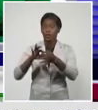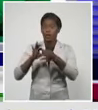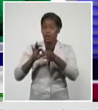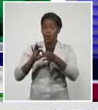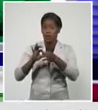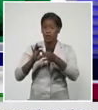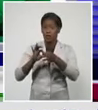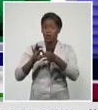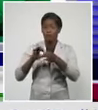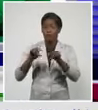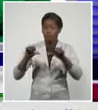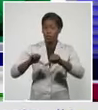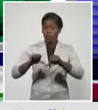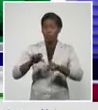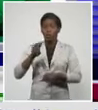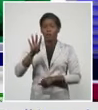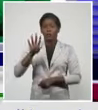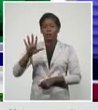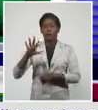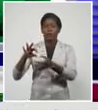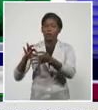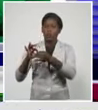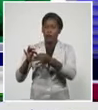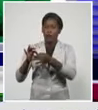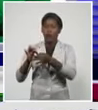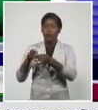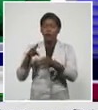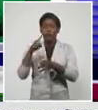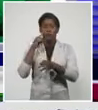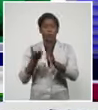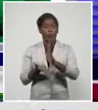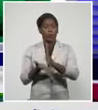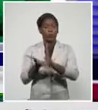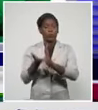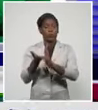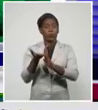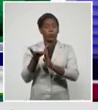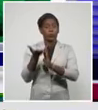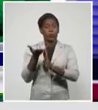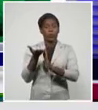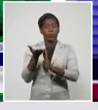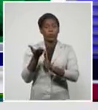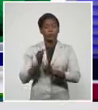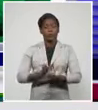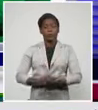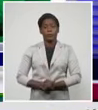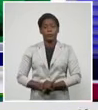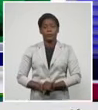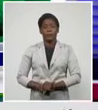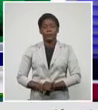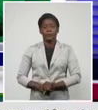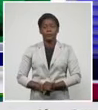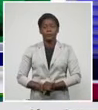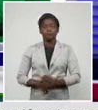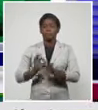graves. Cifras también elevadas hasta el día de ayer. En